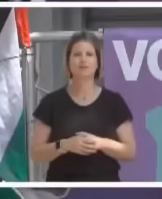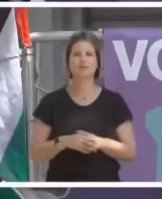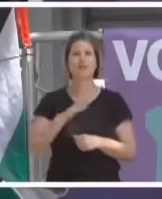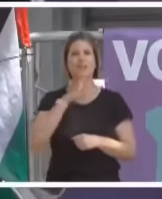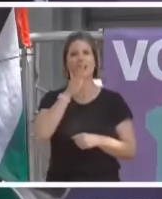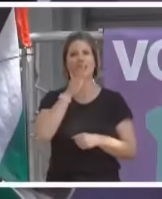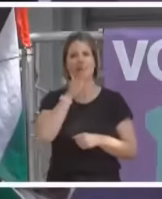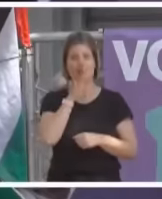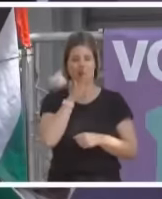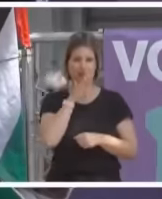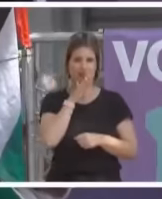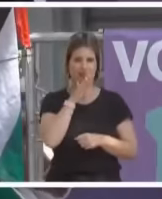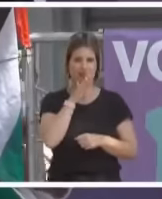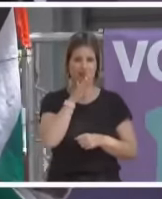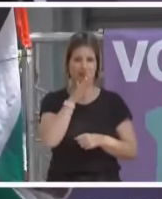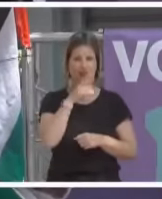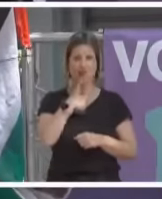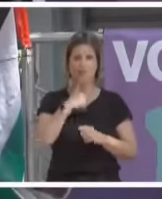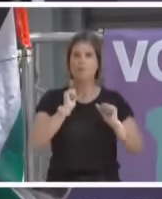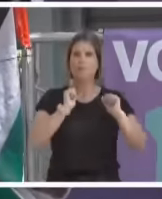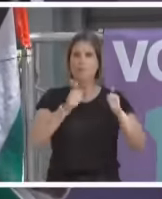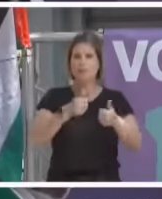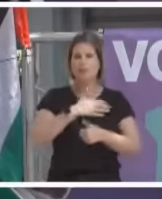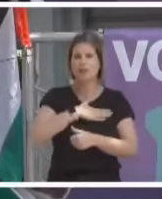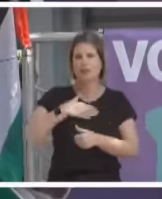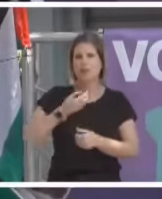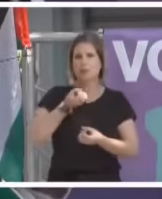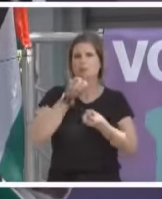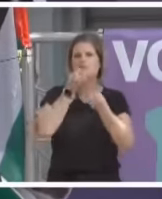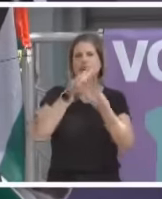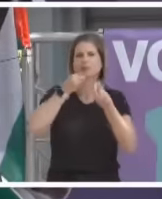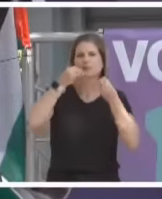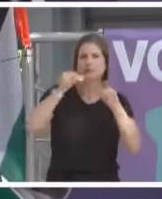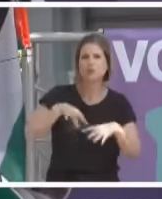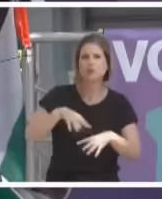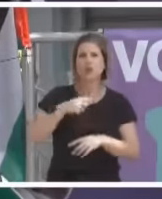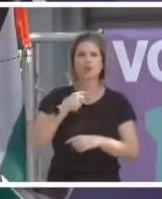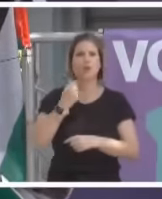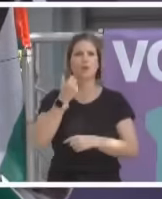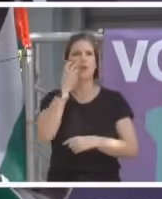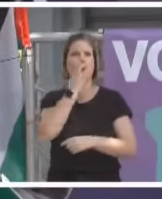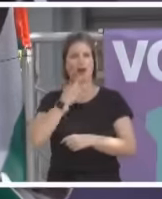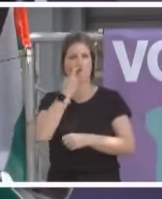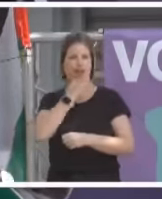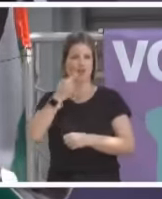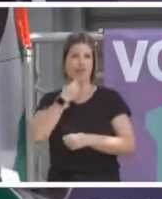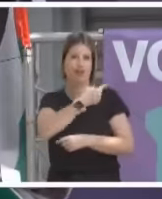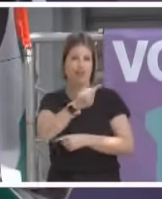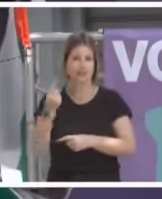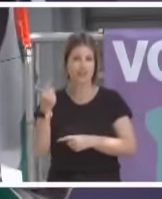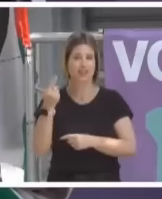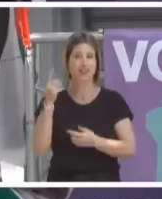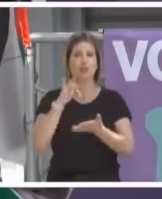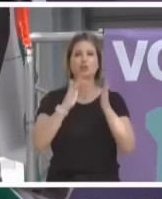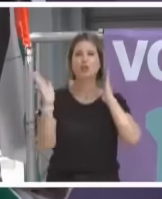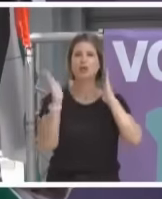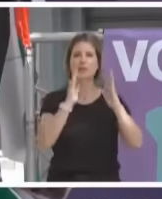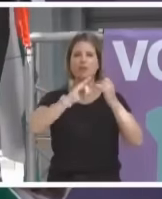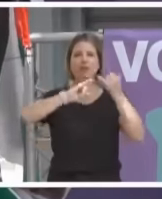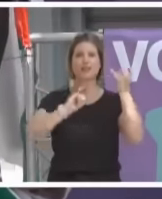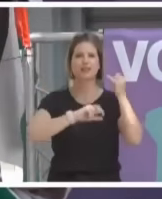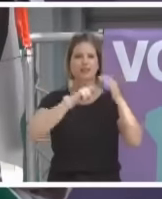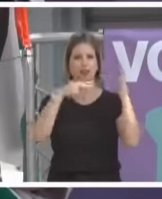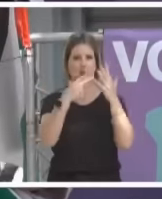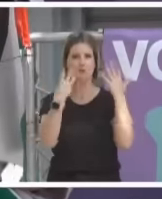Y ahora quería empezar contando una pequeña historia, una anécdota que contaban de que durante la crisis de